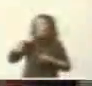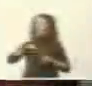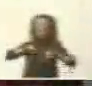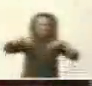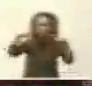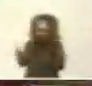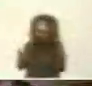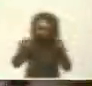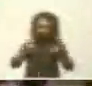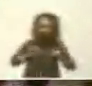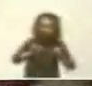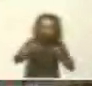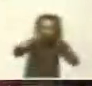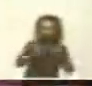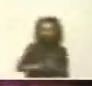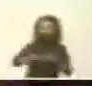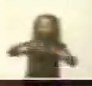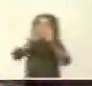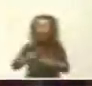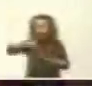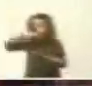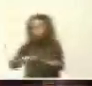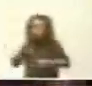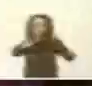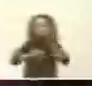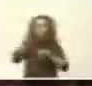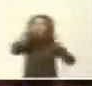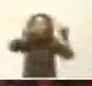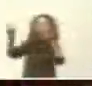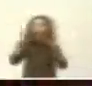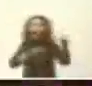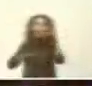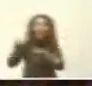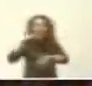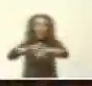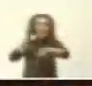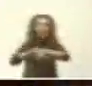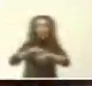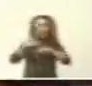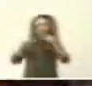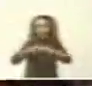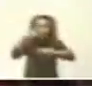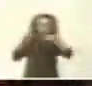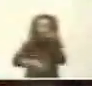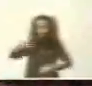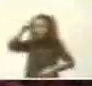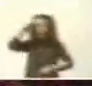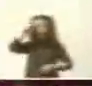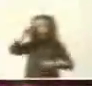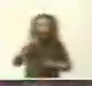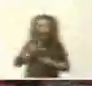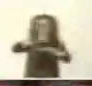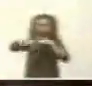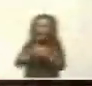Empiezo sentado y termino acostado, buscando palabras que acaben en grado. No sé cuánto tiempo pensando ha pasado, y la inspiración a mí